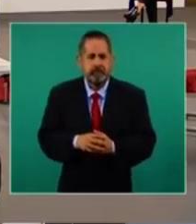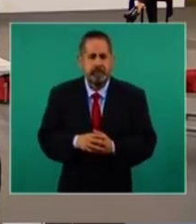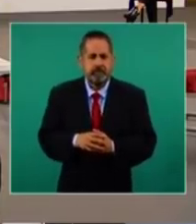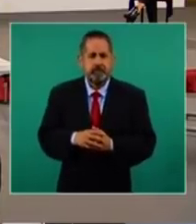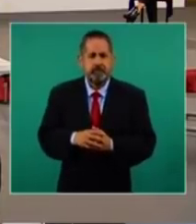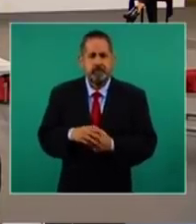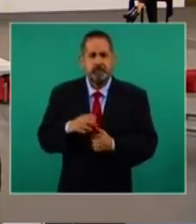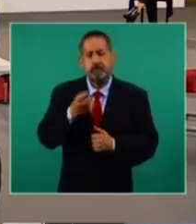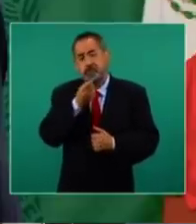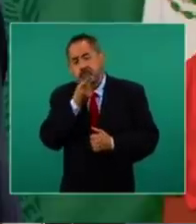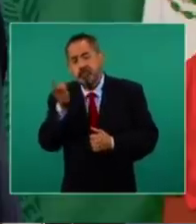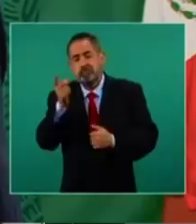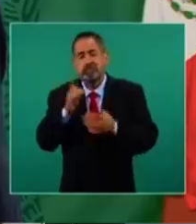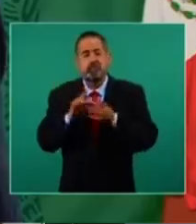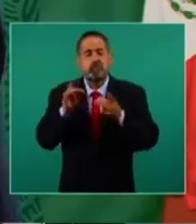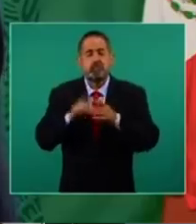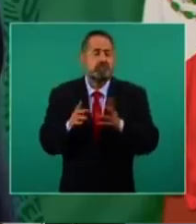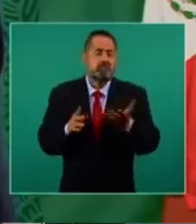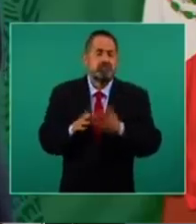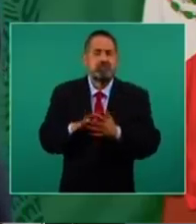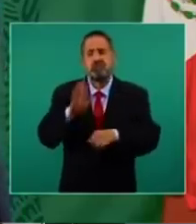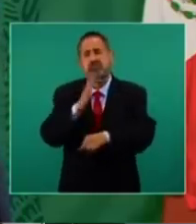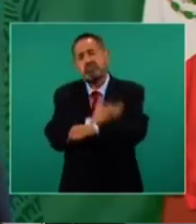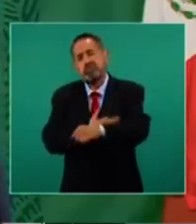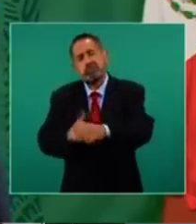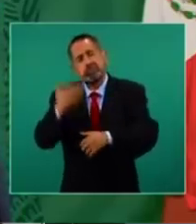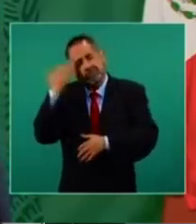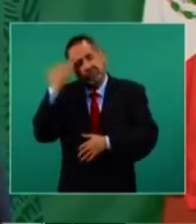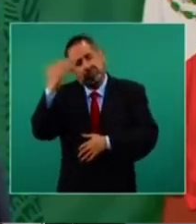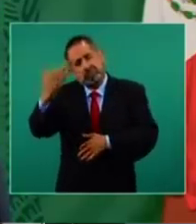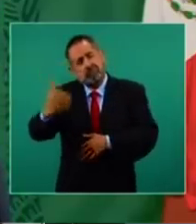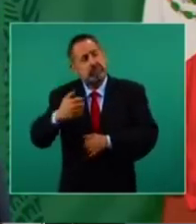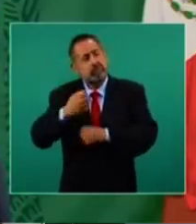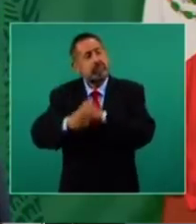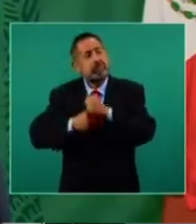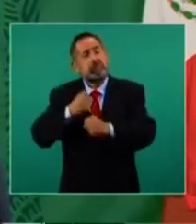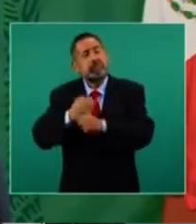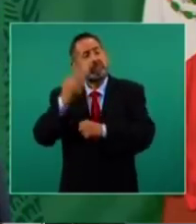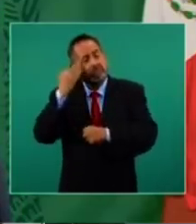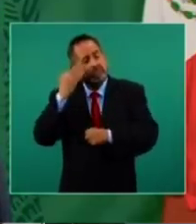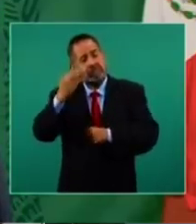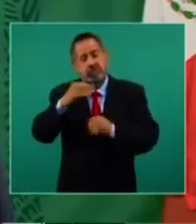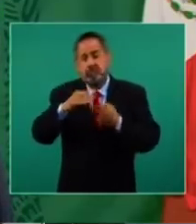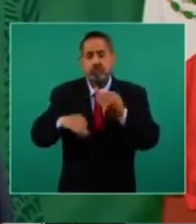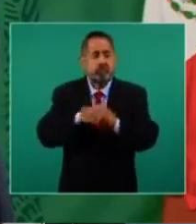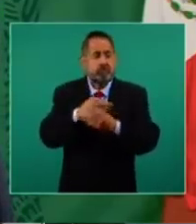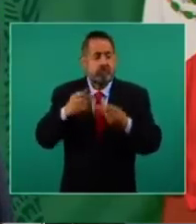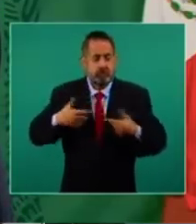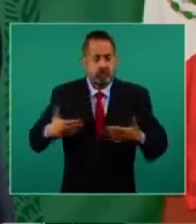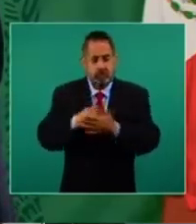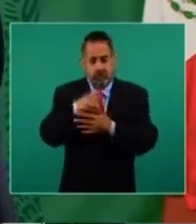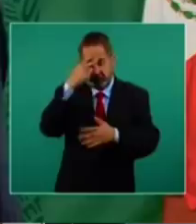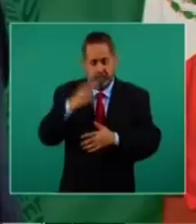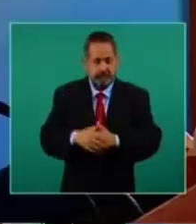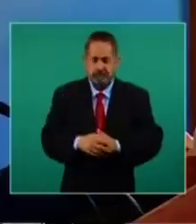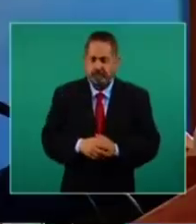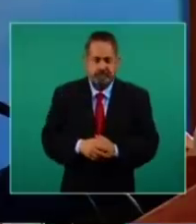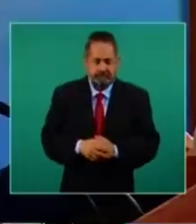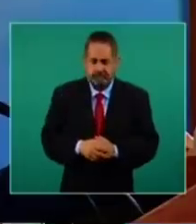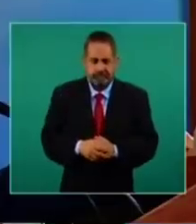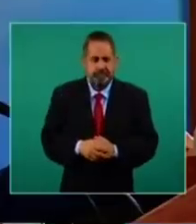Decían que nos íbamos a tardar muchísimo para vacunar a todos los mexicanos.